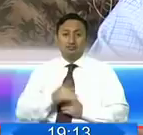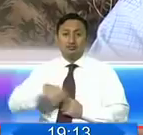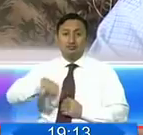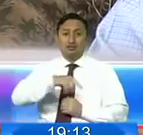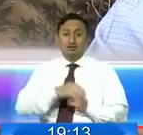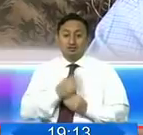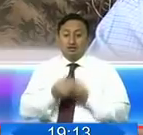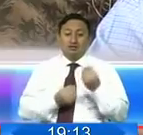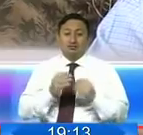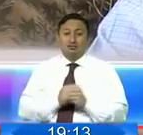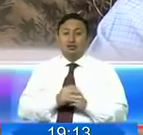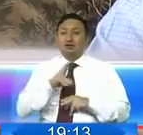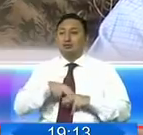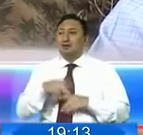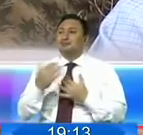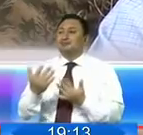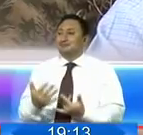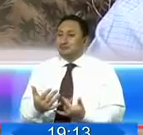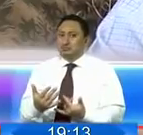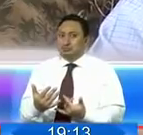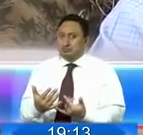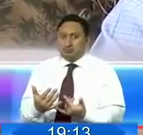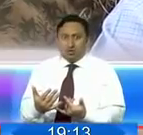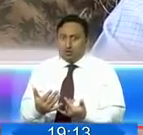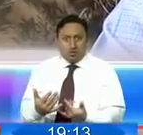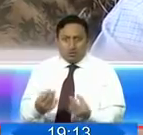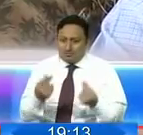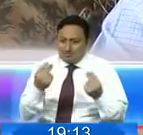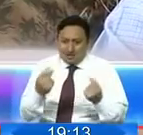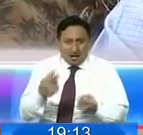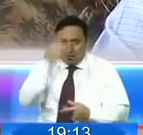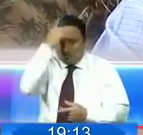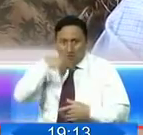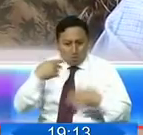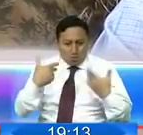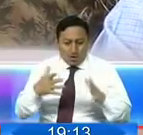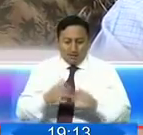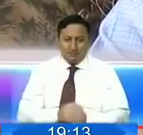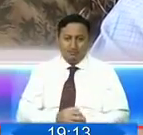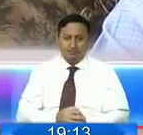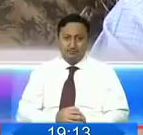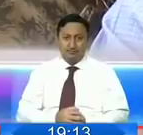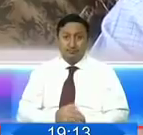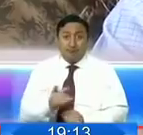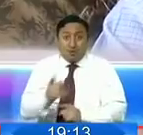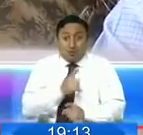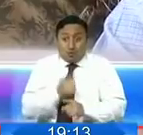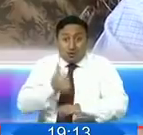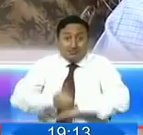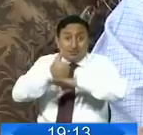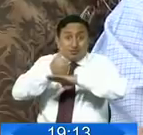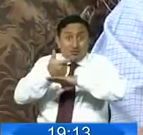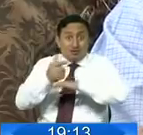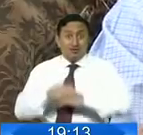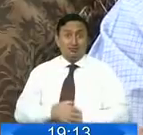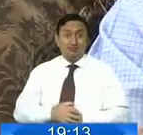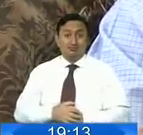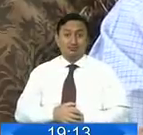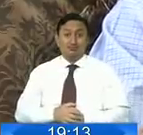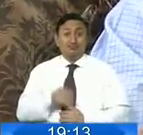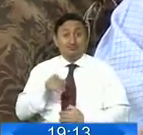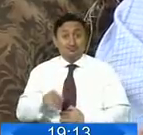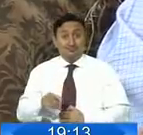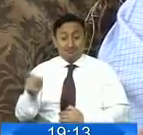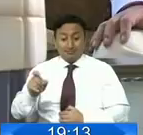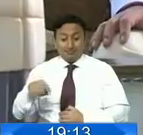calentar el asiento hay que tomar las decisiones que correspondan para eso son autoridades y eso es lo que